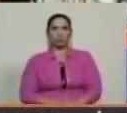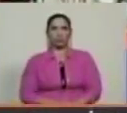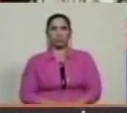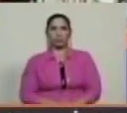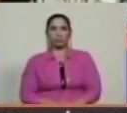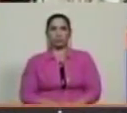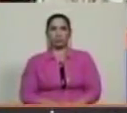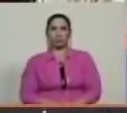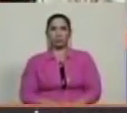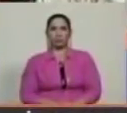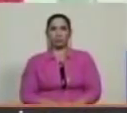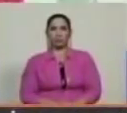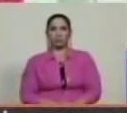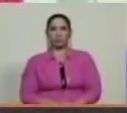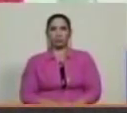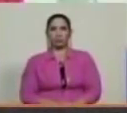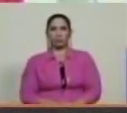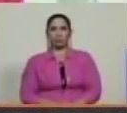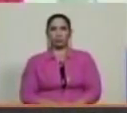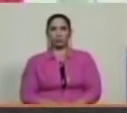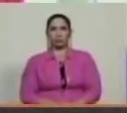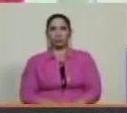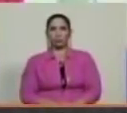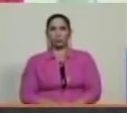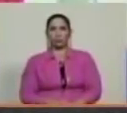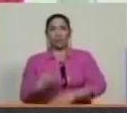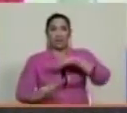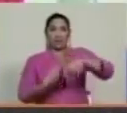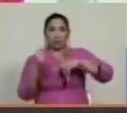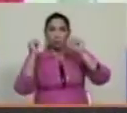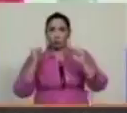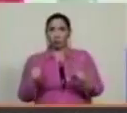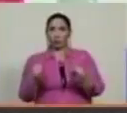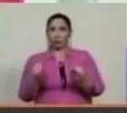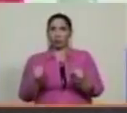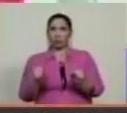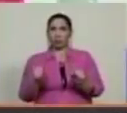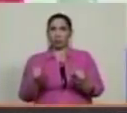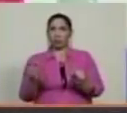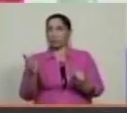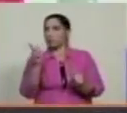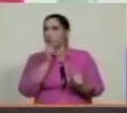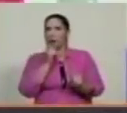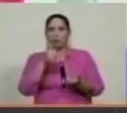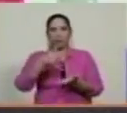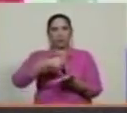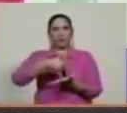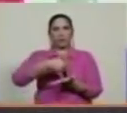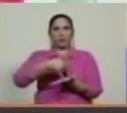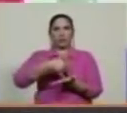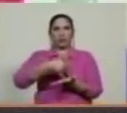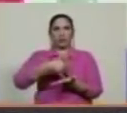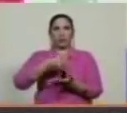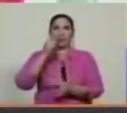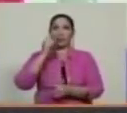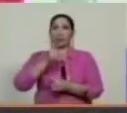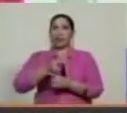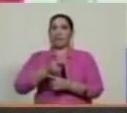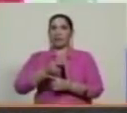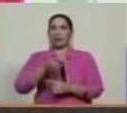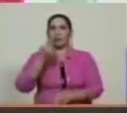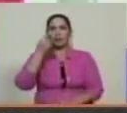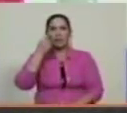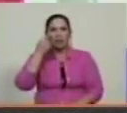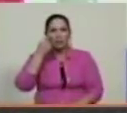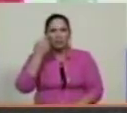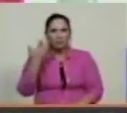Nos evalúan. Y el revolucionario no es que no debe tener debilidades, es que tiene que identificarlas y